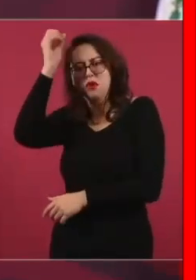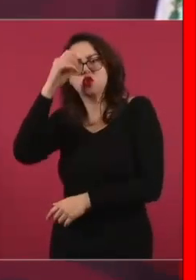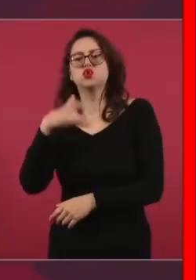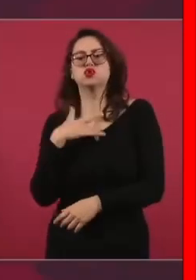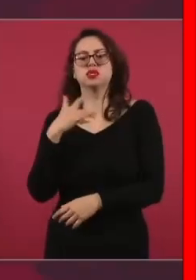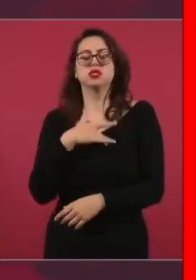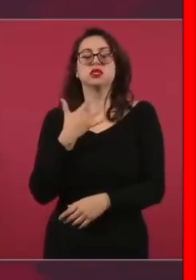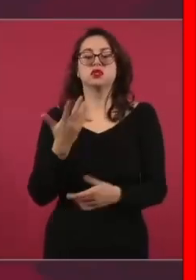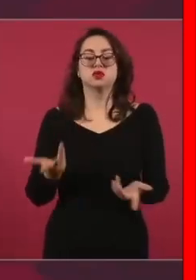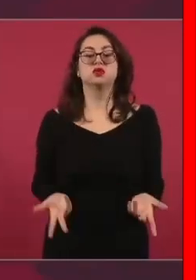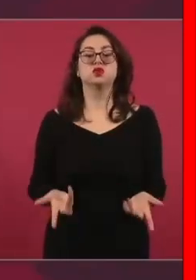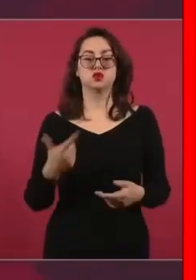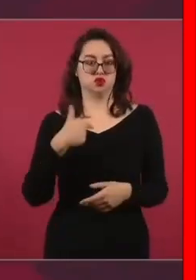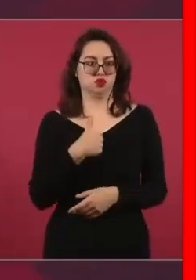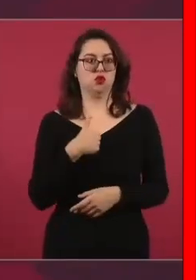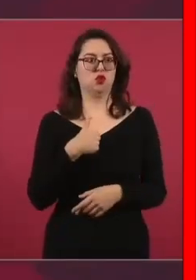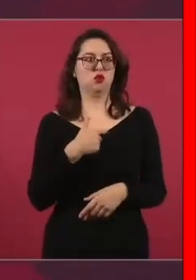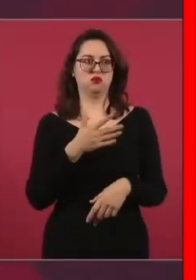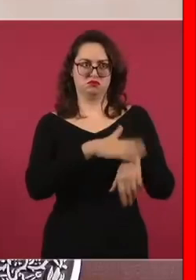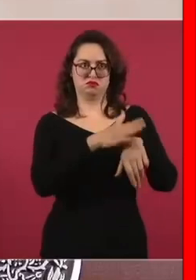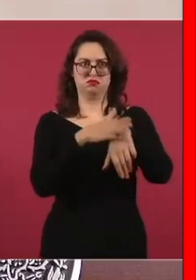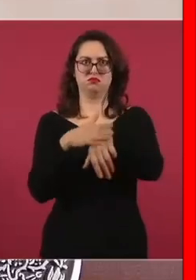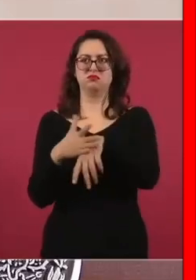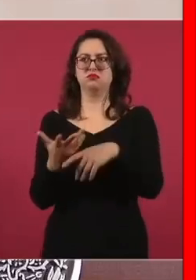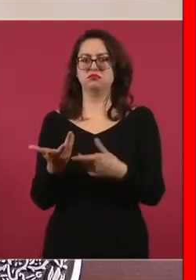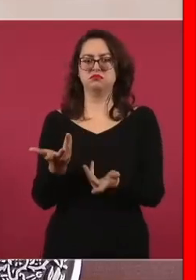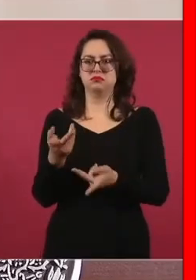a que se haga una encuesta y van a ver.